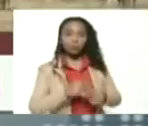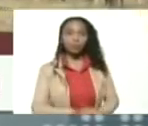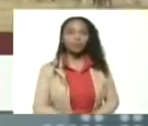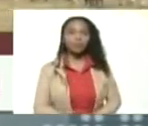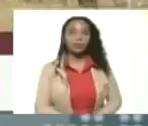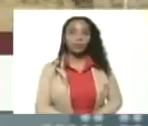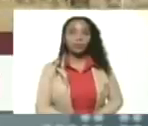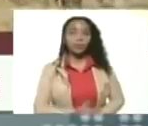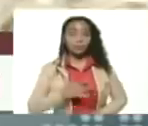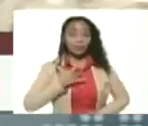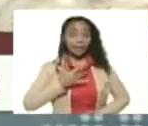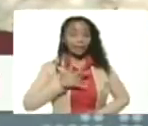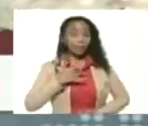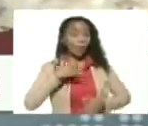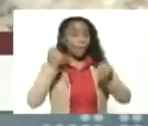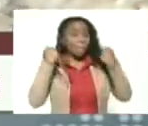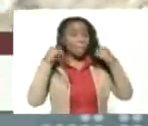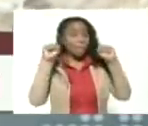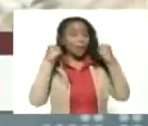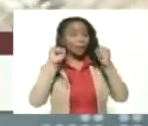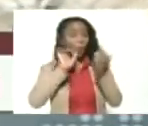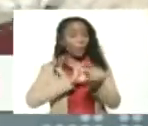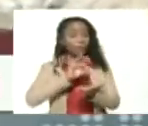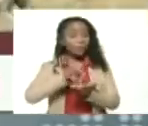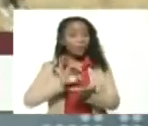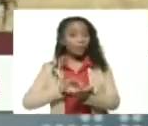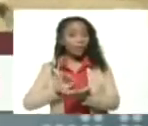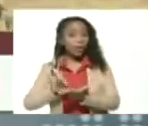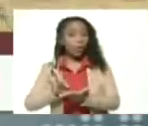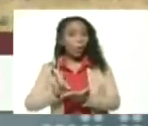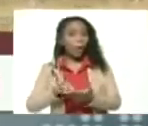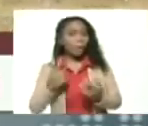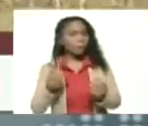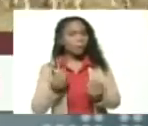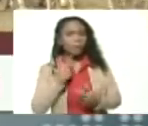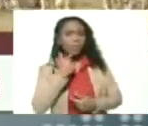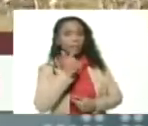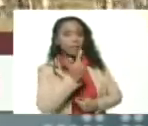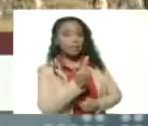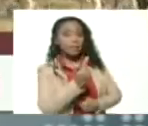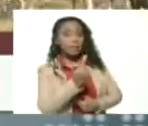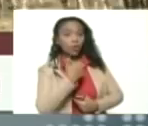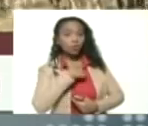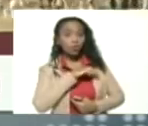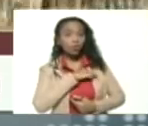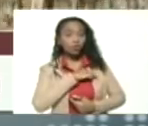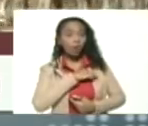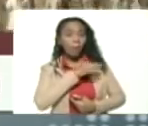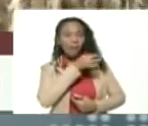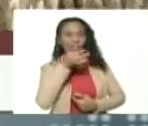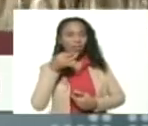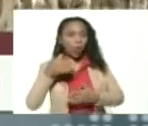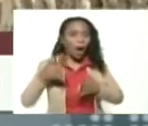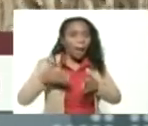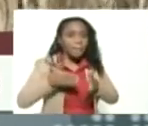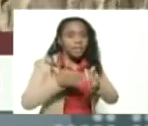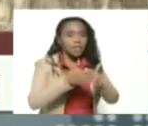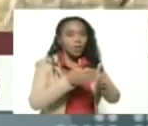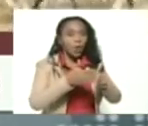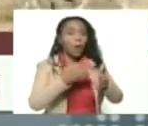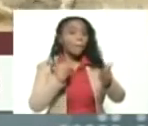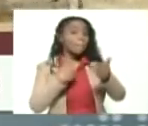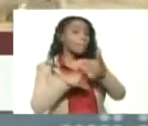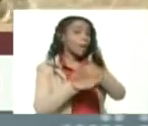con gran sentido práctico y estratégico para decir, estamos en el camino correcto y vamos hacia